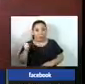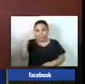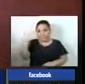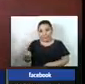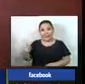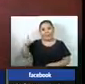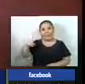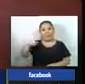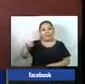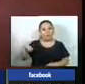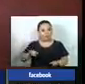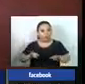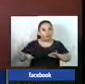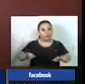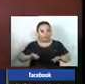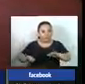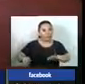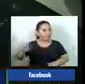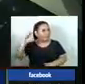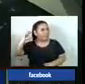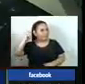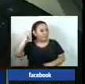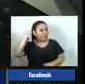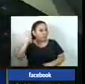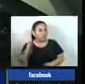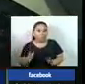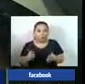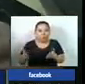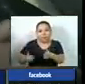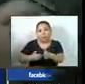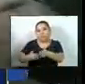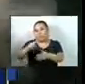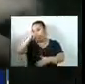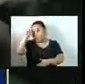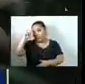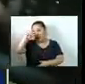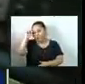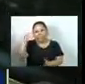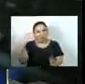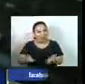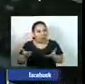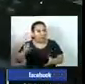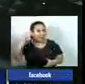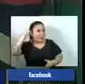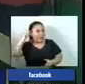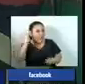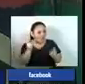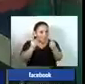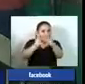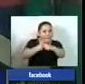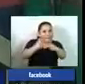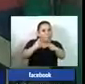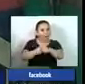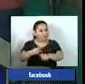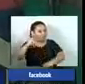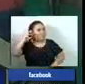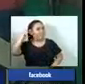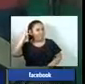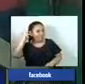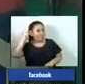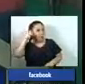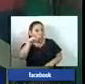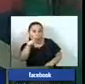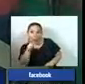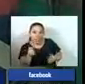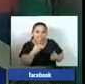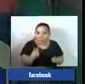jockey y así se gana la vida después de la reapertura económica mezcla todo tipo de canciones El gusto del cliente es lo